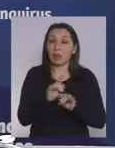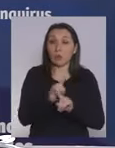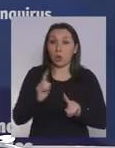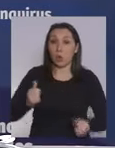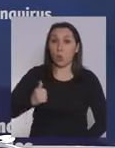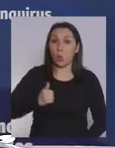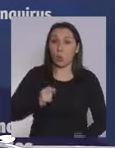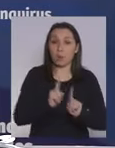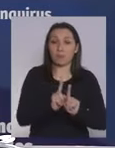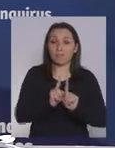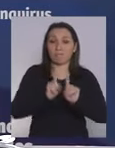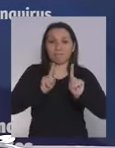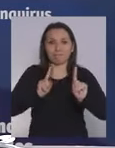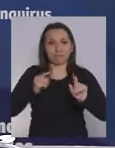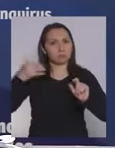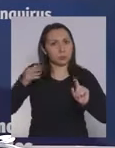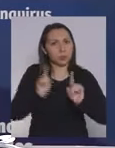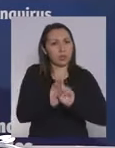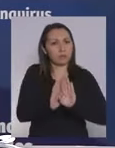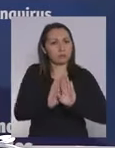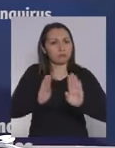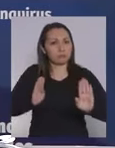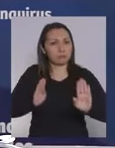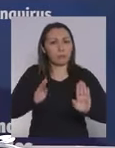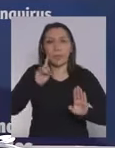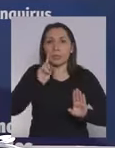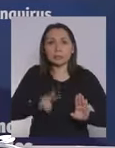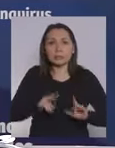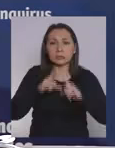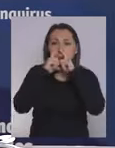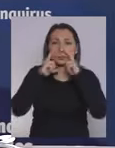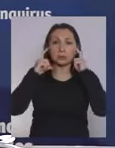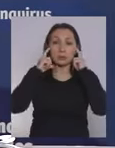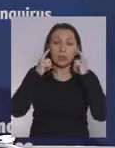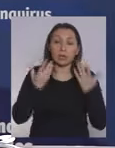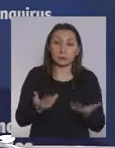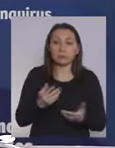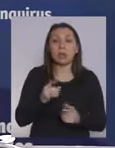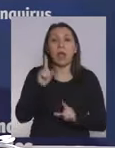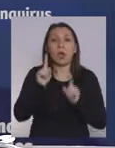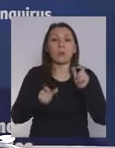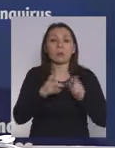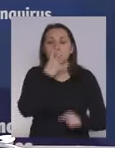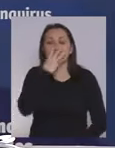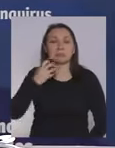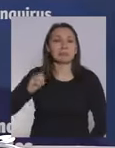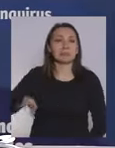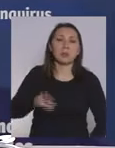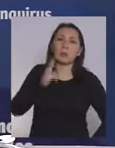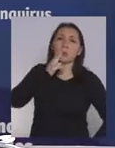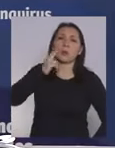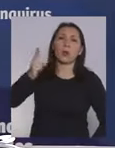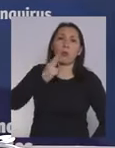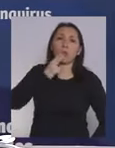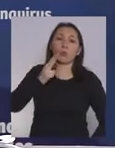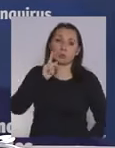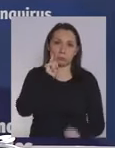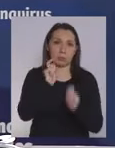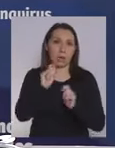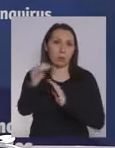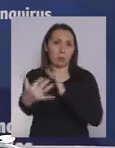cumplen el distanciamiento ni cumplen el uso de mascarillas de hecho se sacan la mascarilla por ejemplo para fumar es un gran riesgo